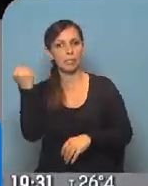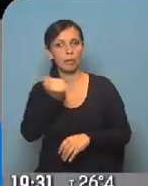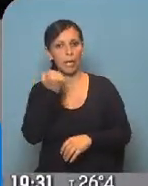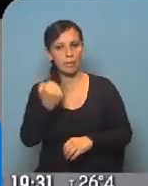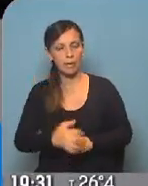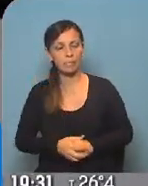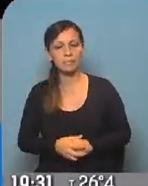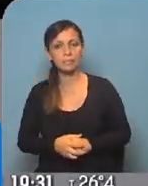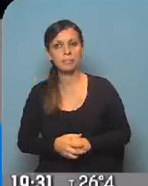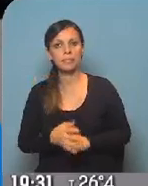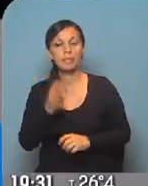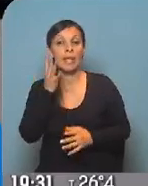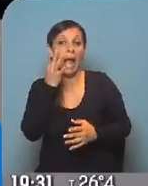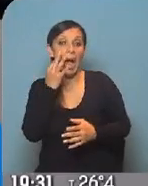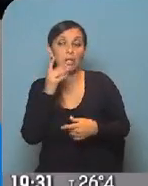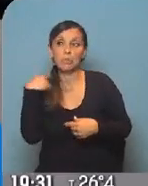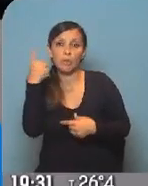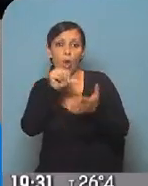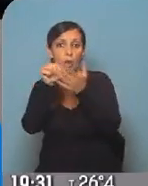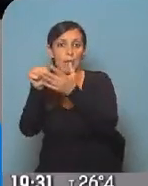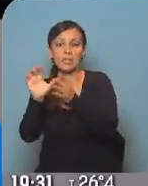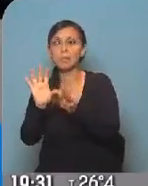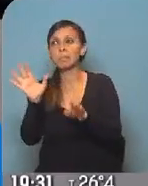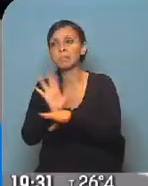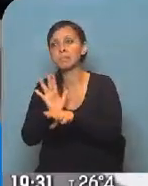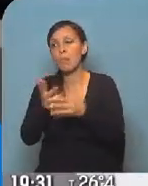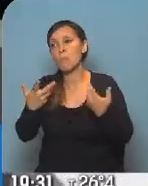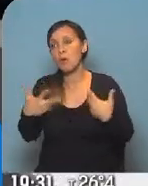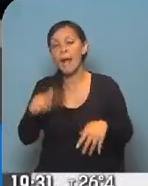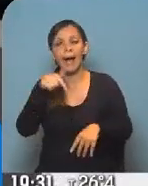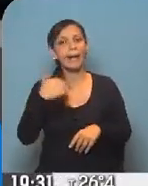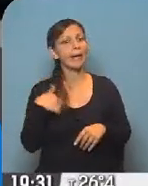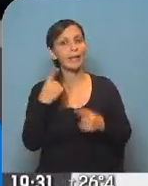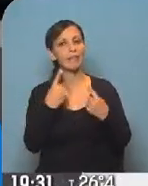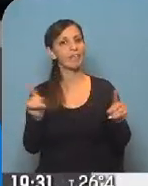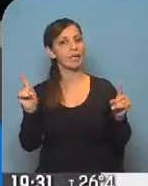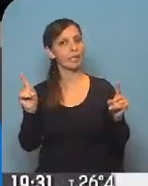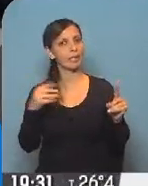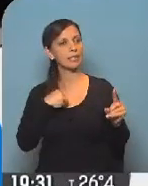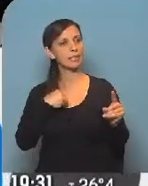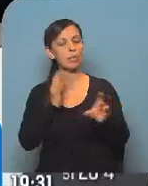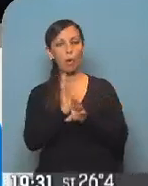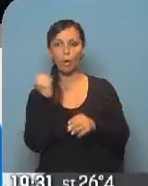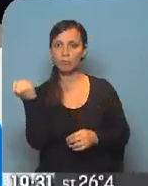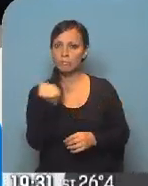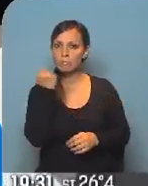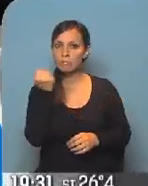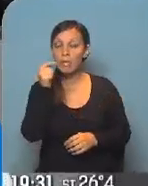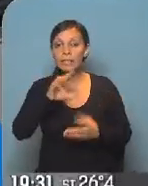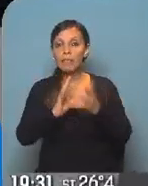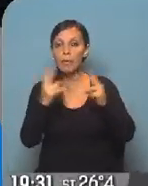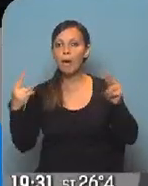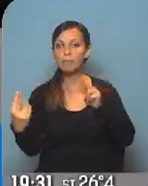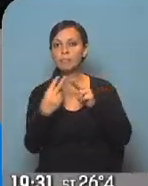pasar como algo normal, digo, muchas veces en nuestro país no lo es, y además con antecedentes, digo, la verdad es que este tipo de encuentros